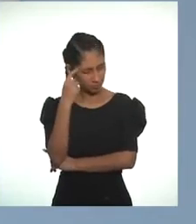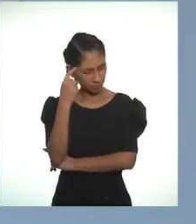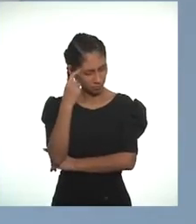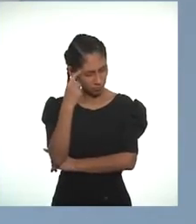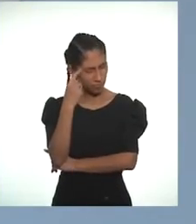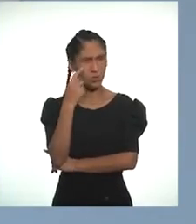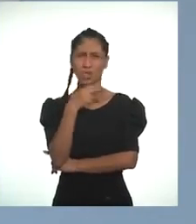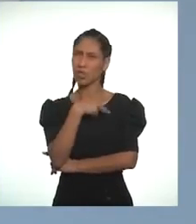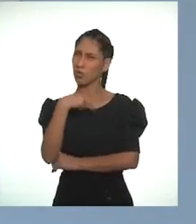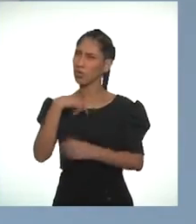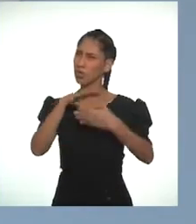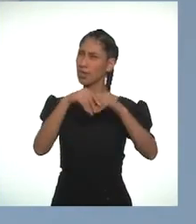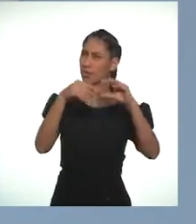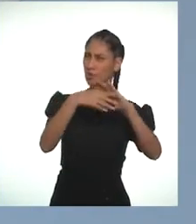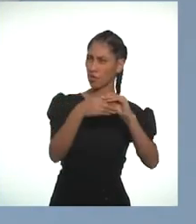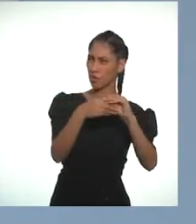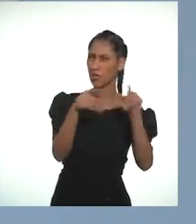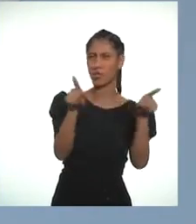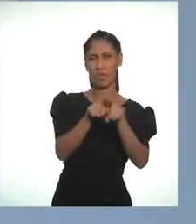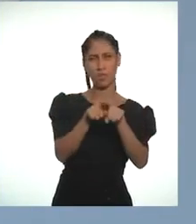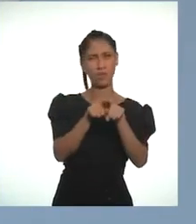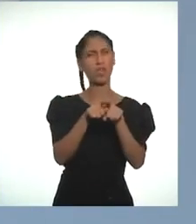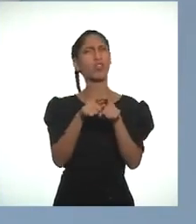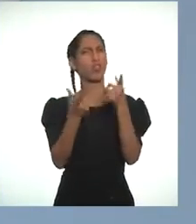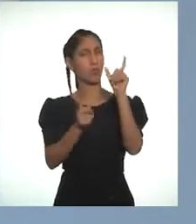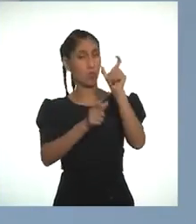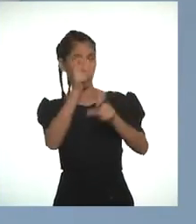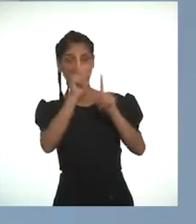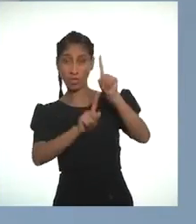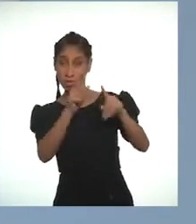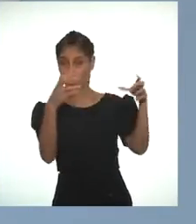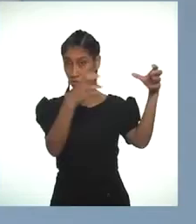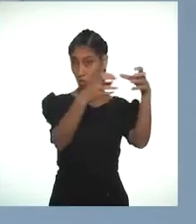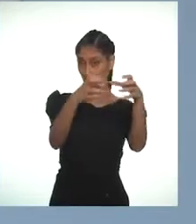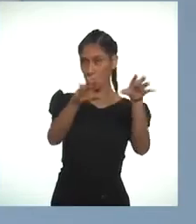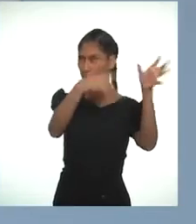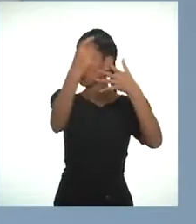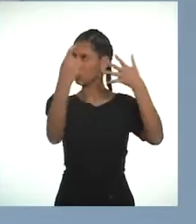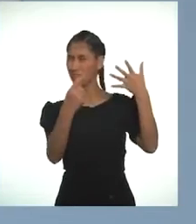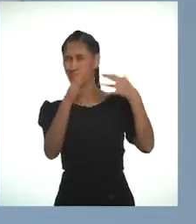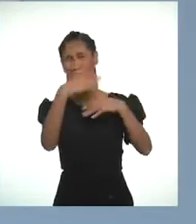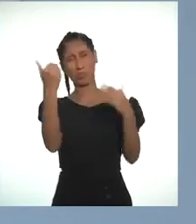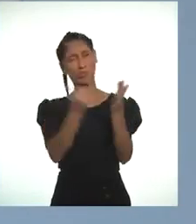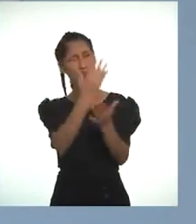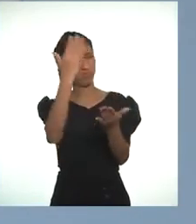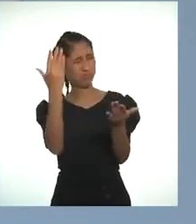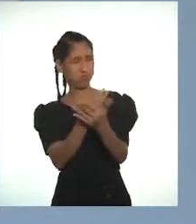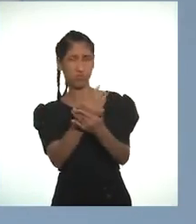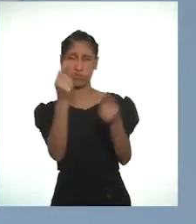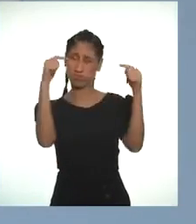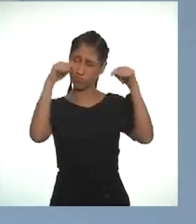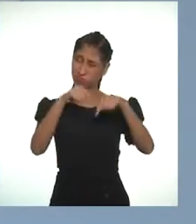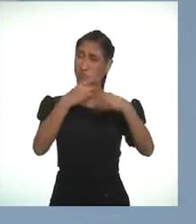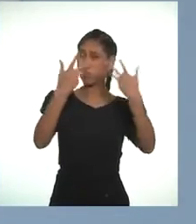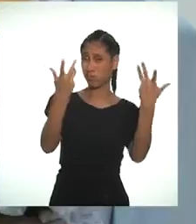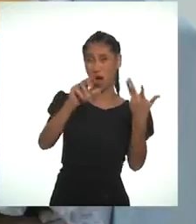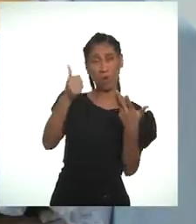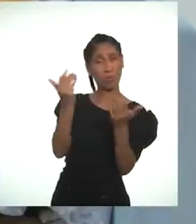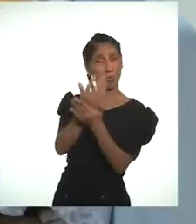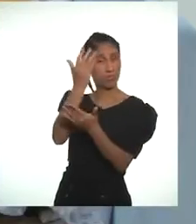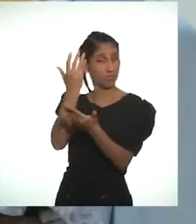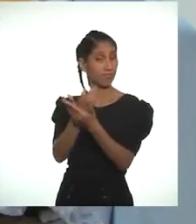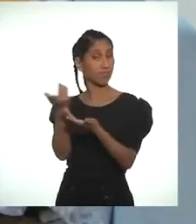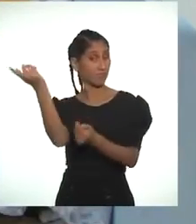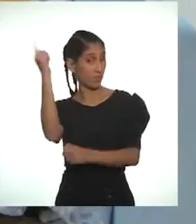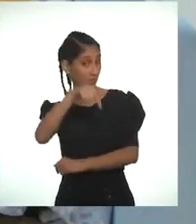reflexionar sobre nuestra historia y cómo las acciones tomadas por algunos grupos de personas pueden perjudicar tan profundamente a otros.